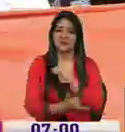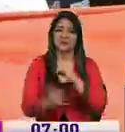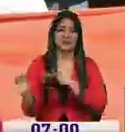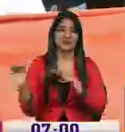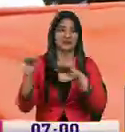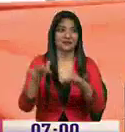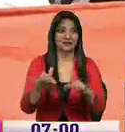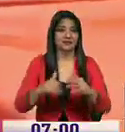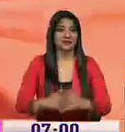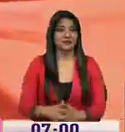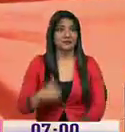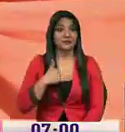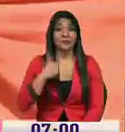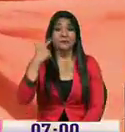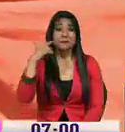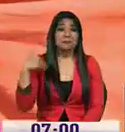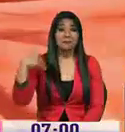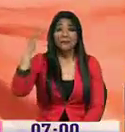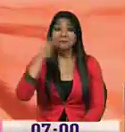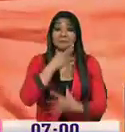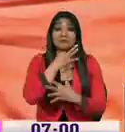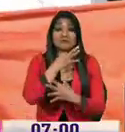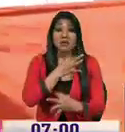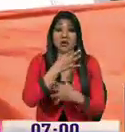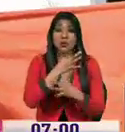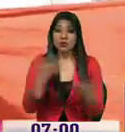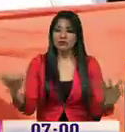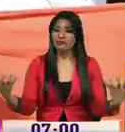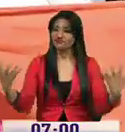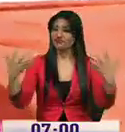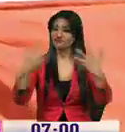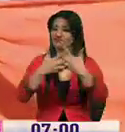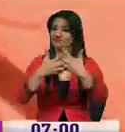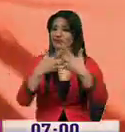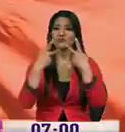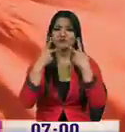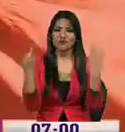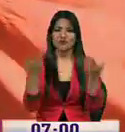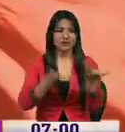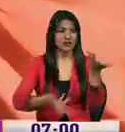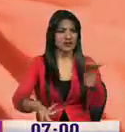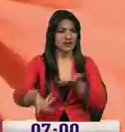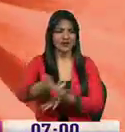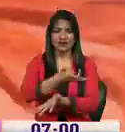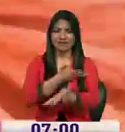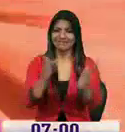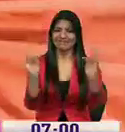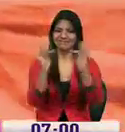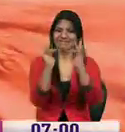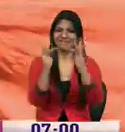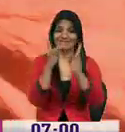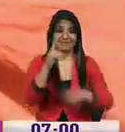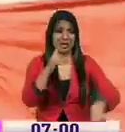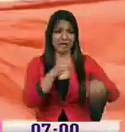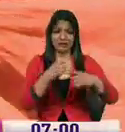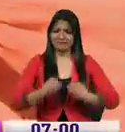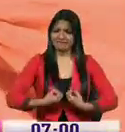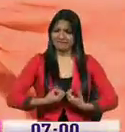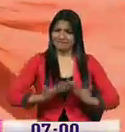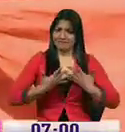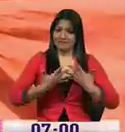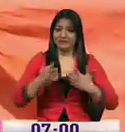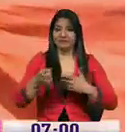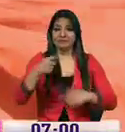Yo creo que lo que más me llama la atención es la conexión con el público, la conexión, la energía que ellos cada vez que